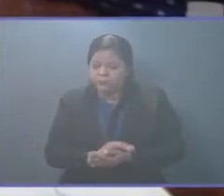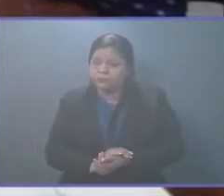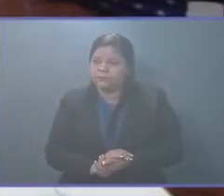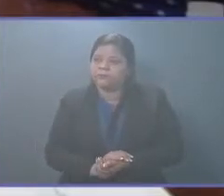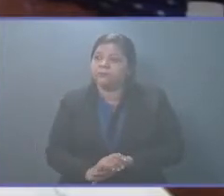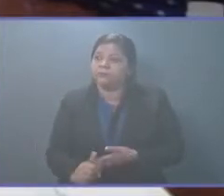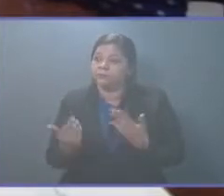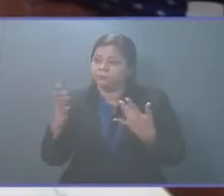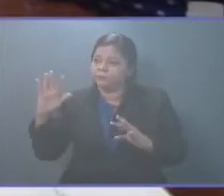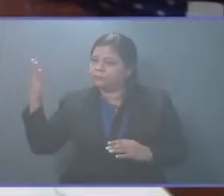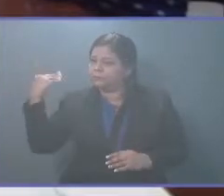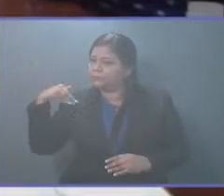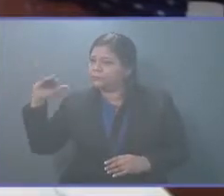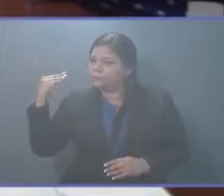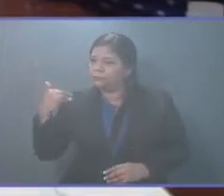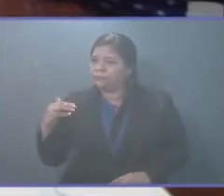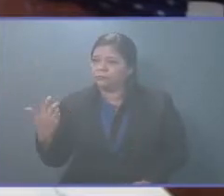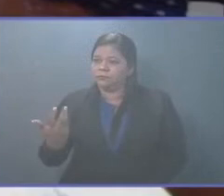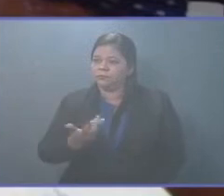el hábito del país.